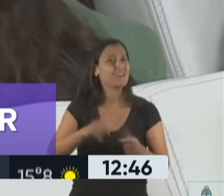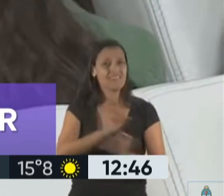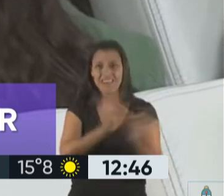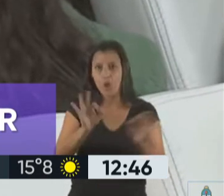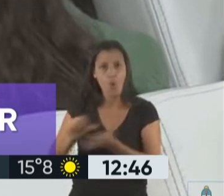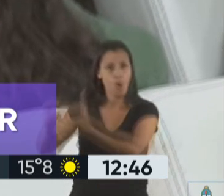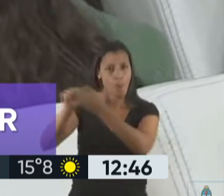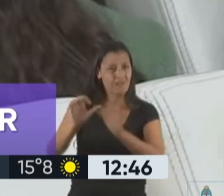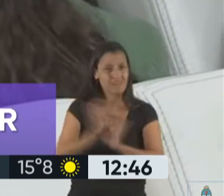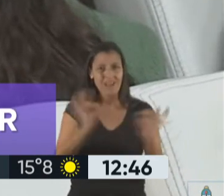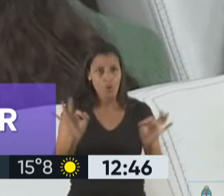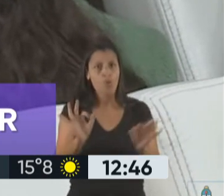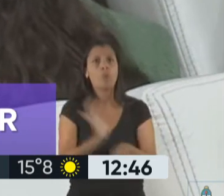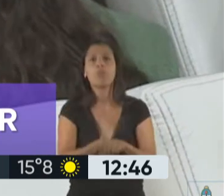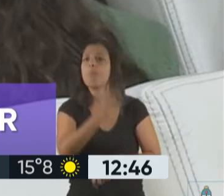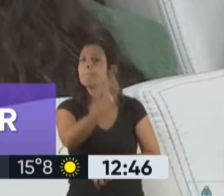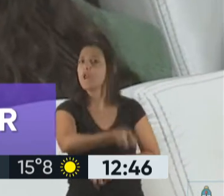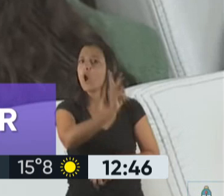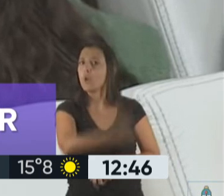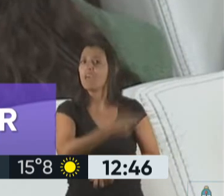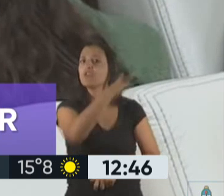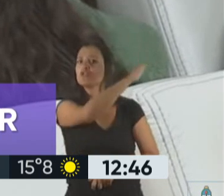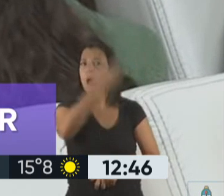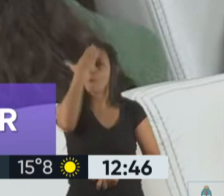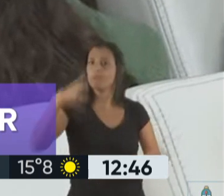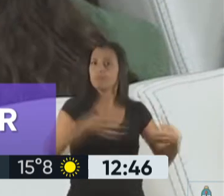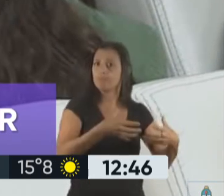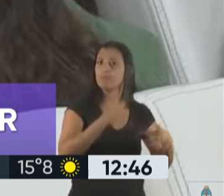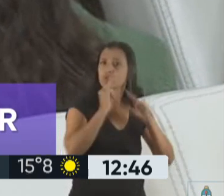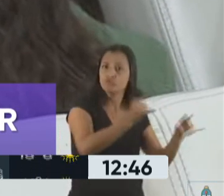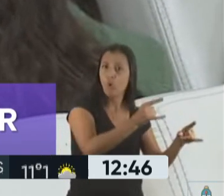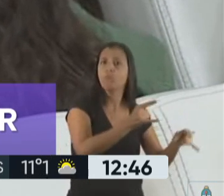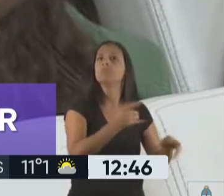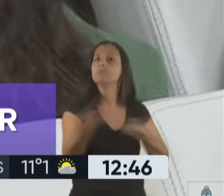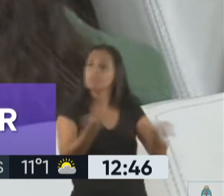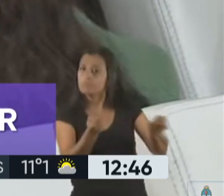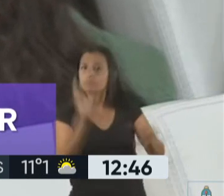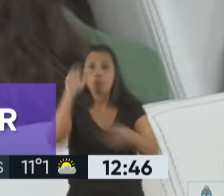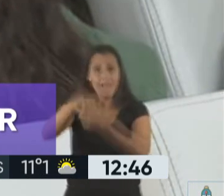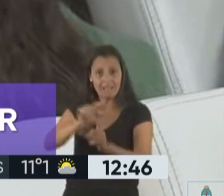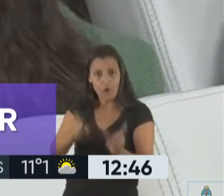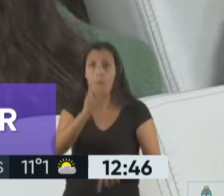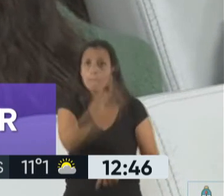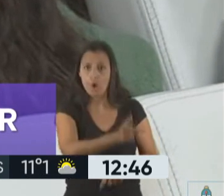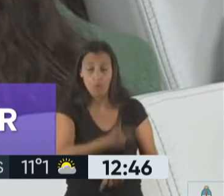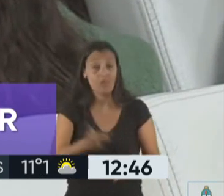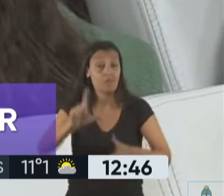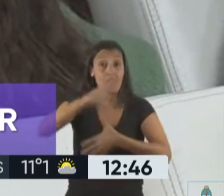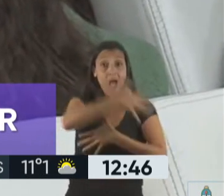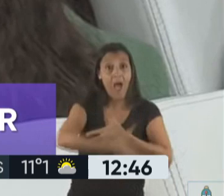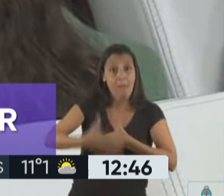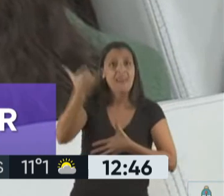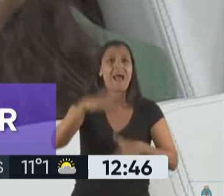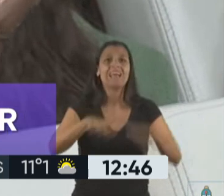países permite la intervención de las Fuerzas Armadas. Esto es así. En América, los casos en los que han